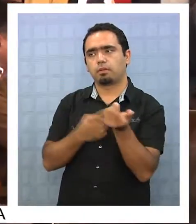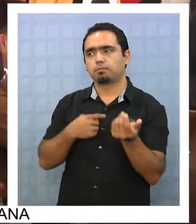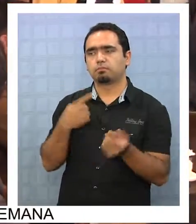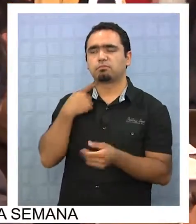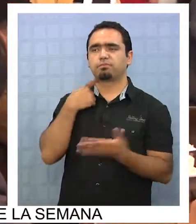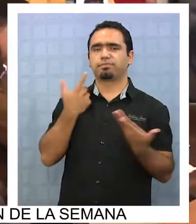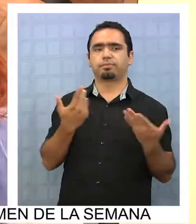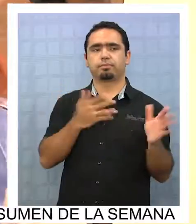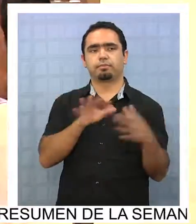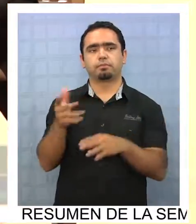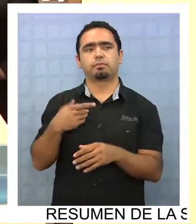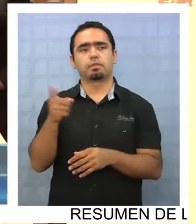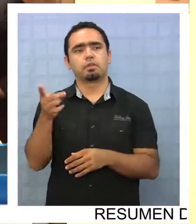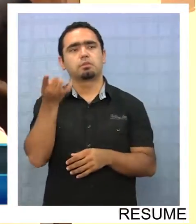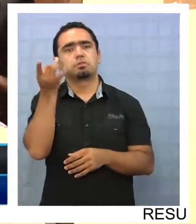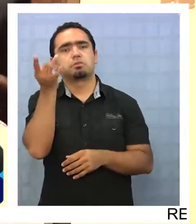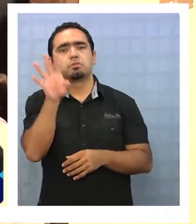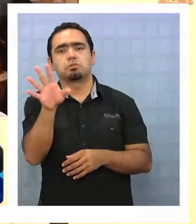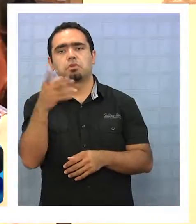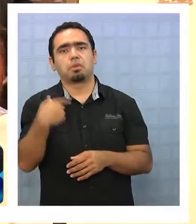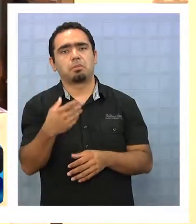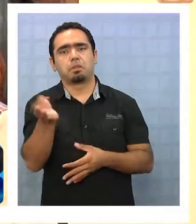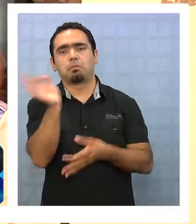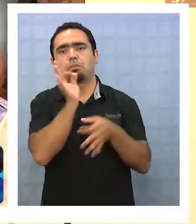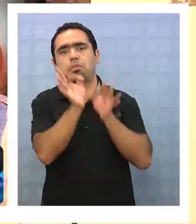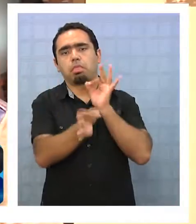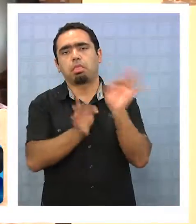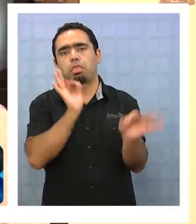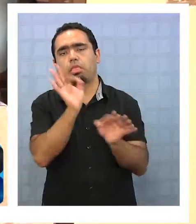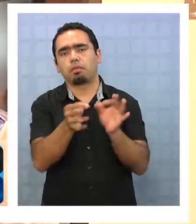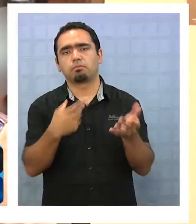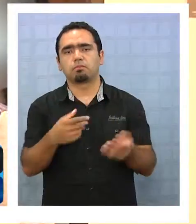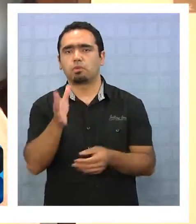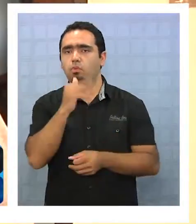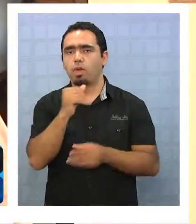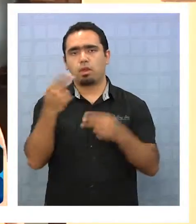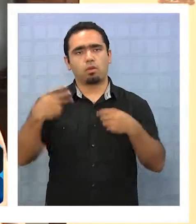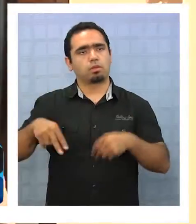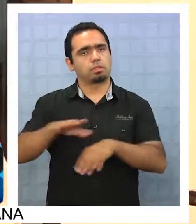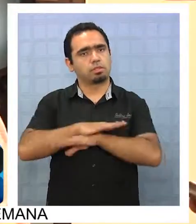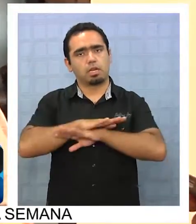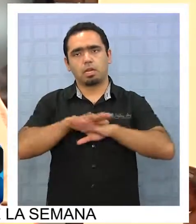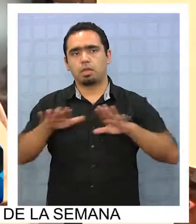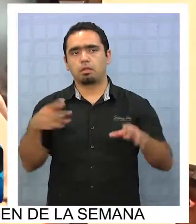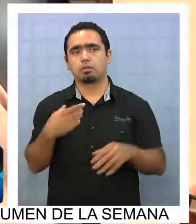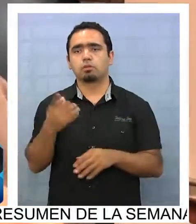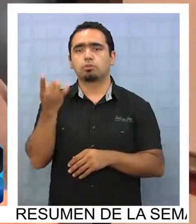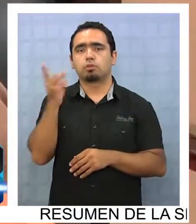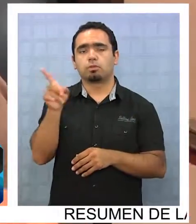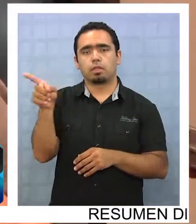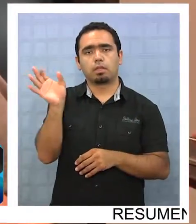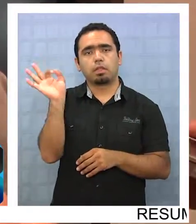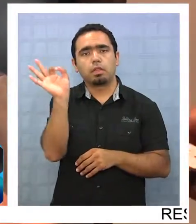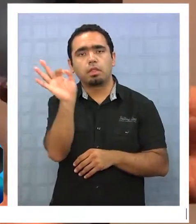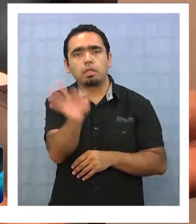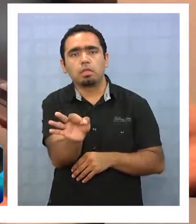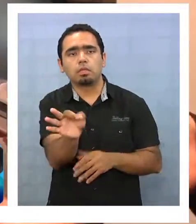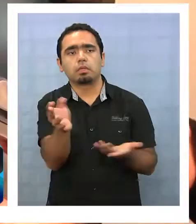pura aspirina nomás, nada, ninguna noticia. Lo único que fue que dijo era que se sumó